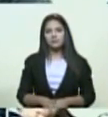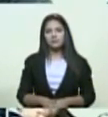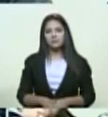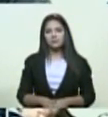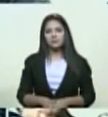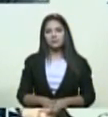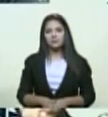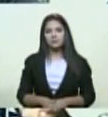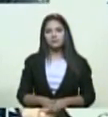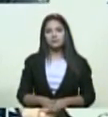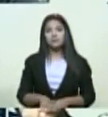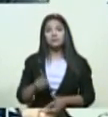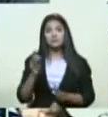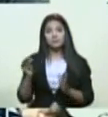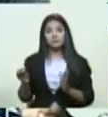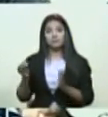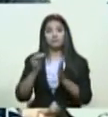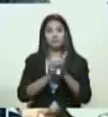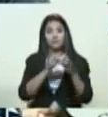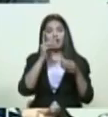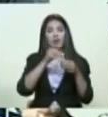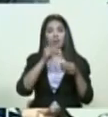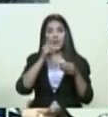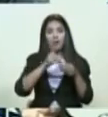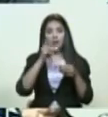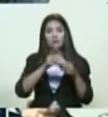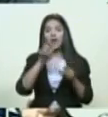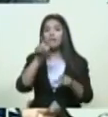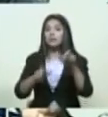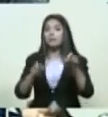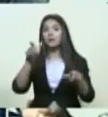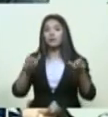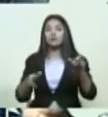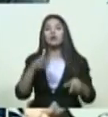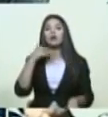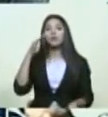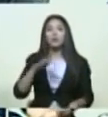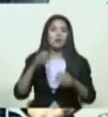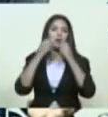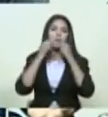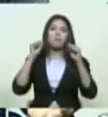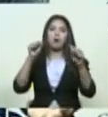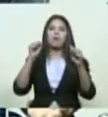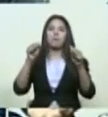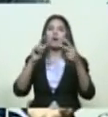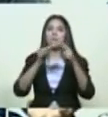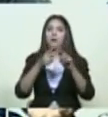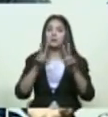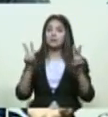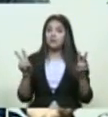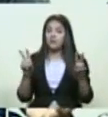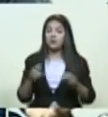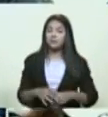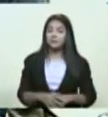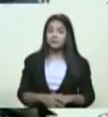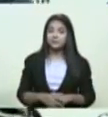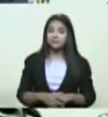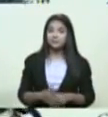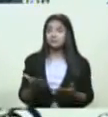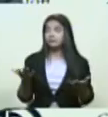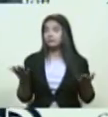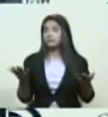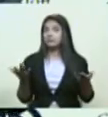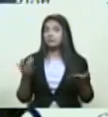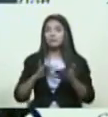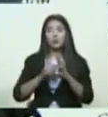Si tú la colocas dentro de la data de personas que fallecieron manifestando pacíficamente, sinceramente eso